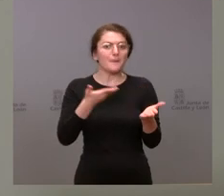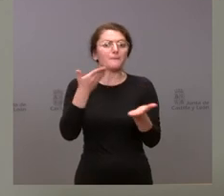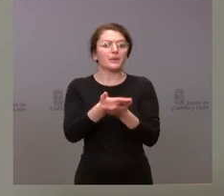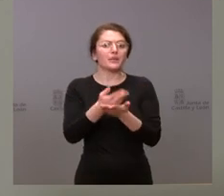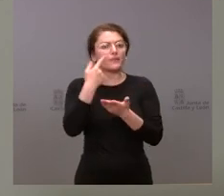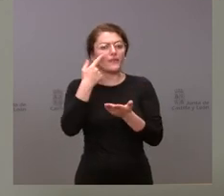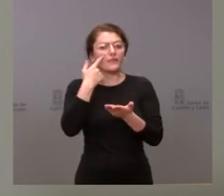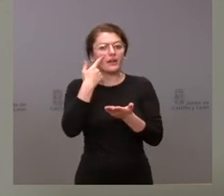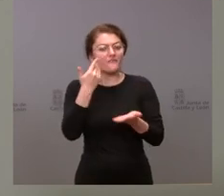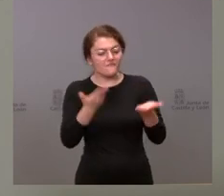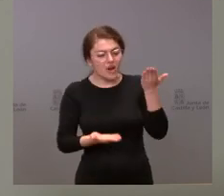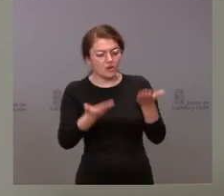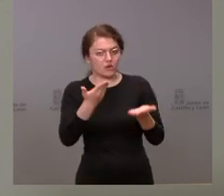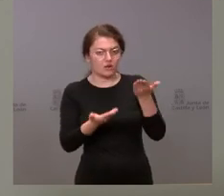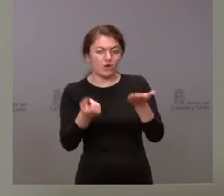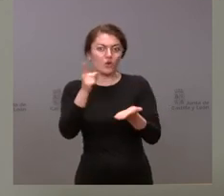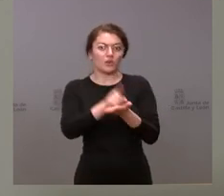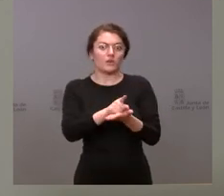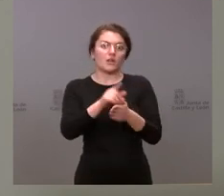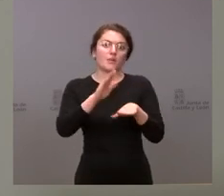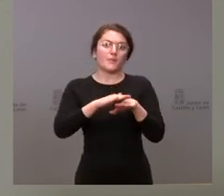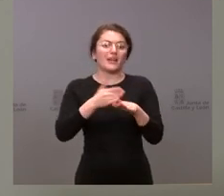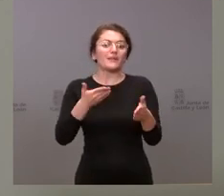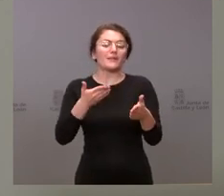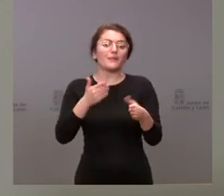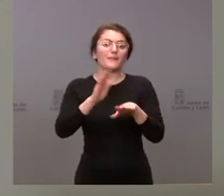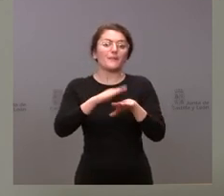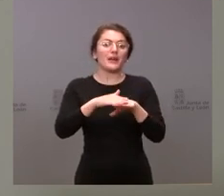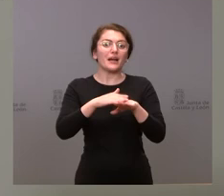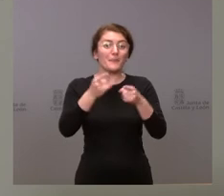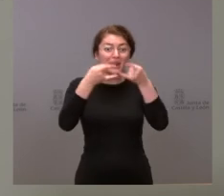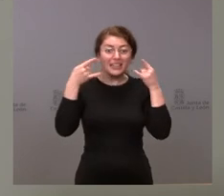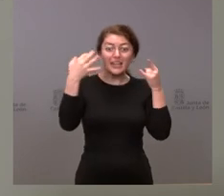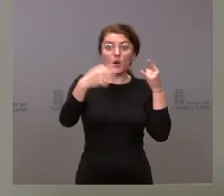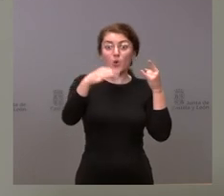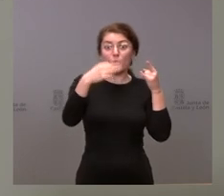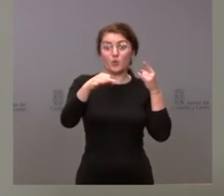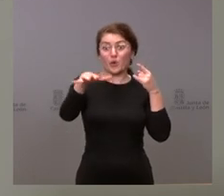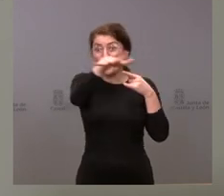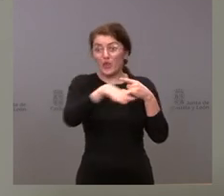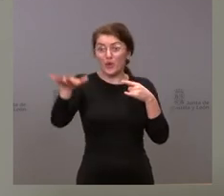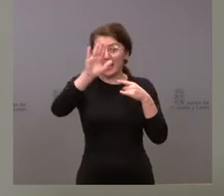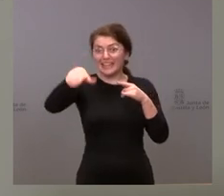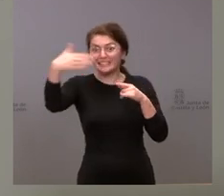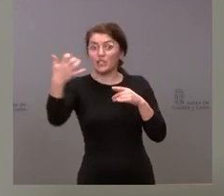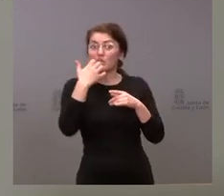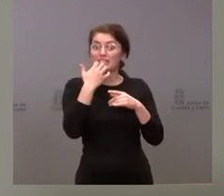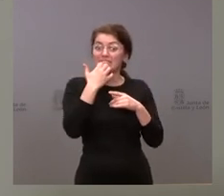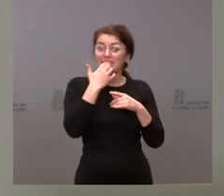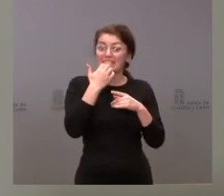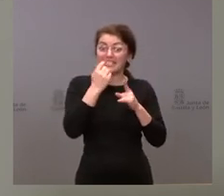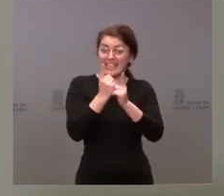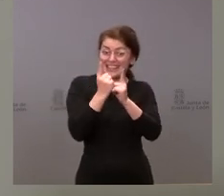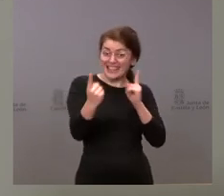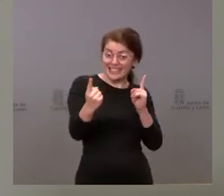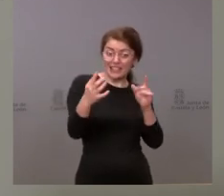de poner la única y exclusivamente en espacios abiertos en el momento en que no se pueda mantener una distancia